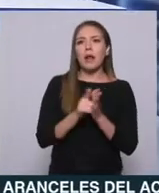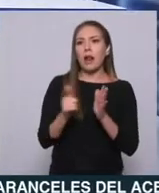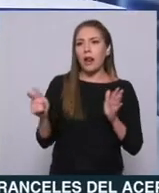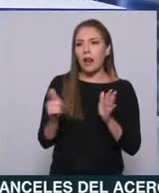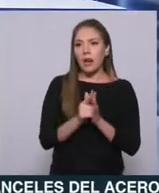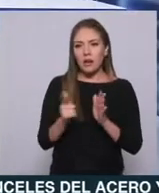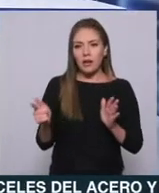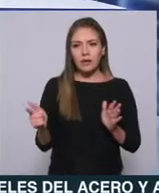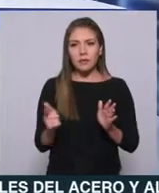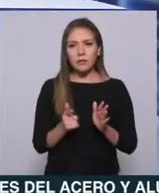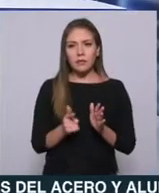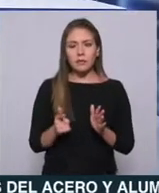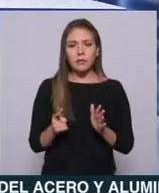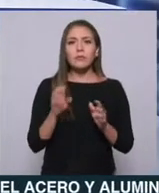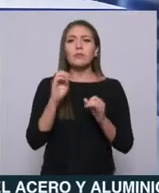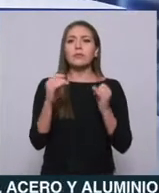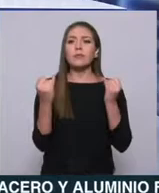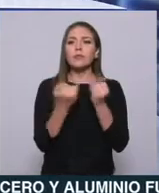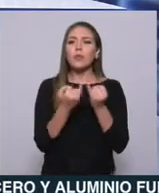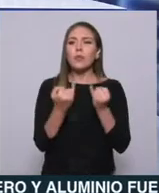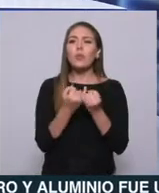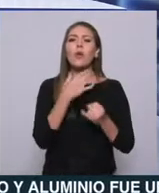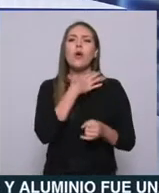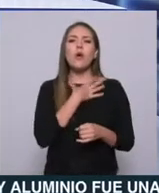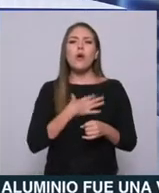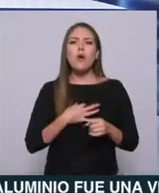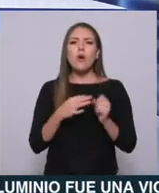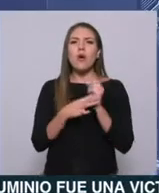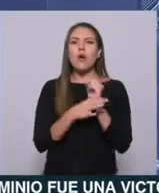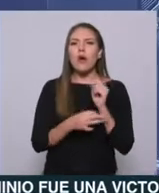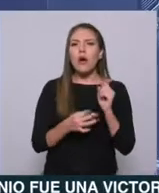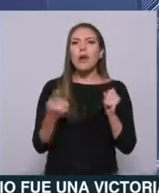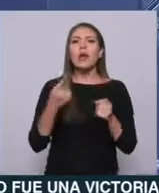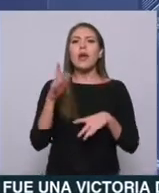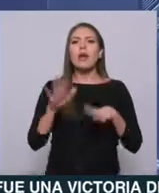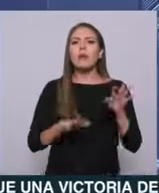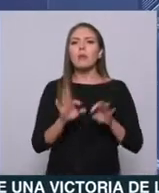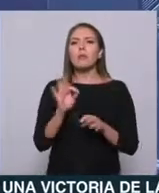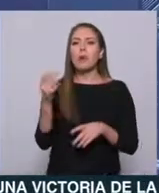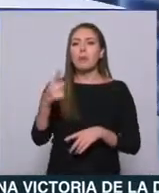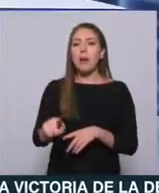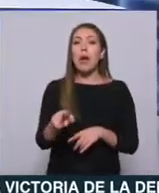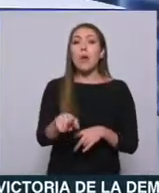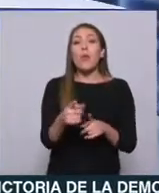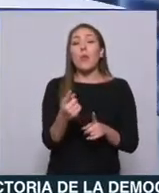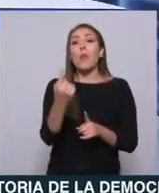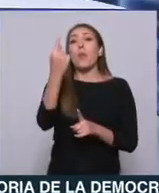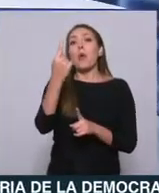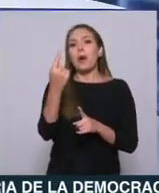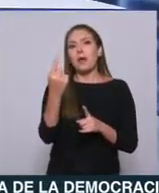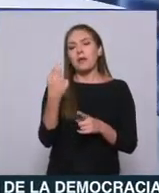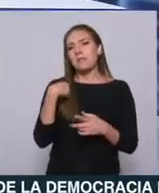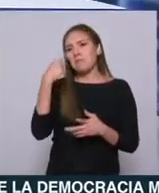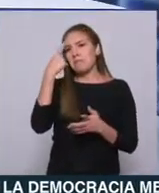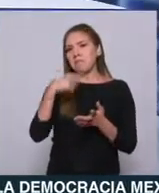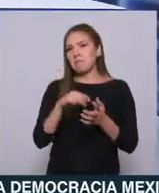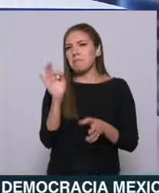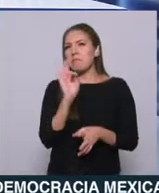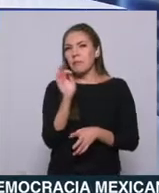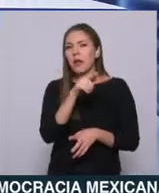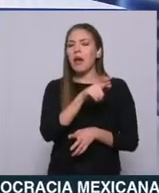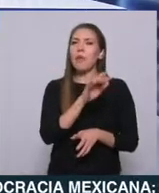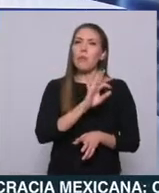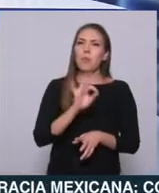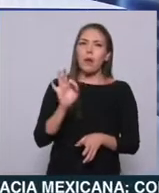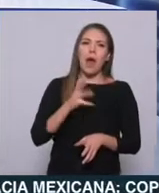ejemplo, que se pueden hacer, incluso mandarlas a hacer con diseñadores como piezas únicas también. Así es. Seguramente ahí las estaremos viendo, Juan. Sin duda alguna,